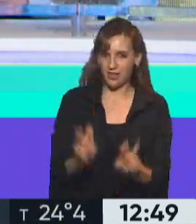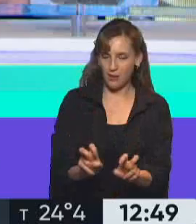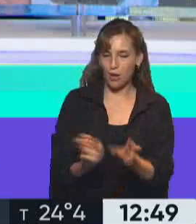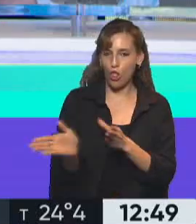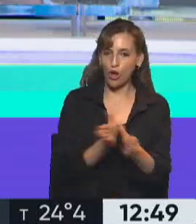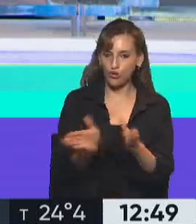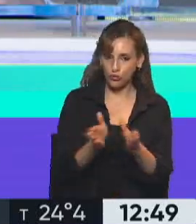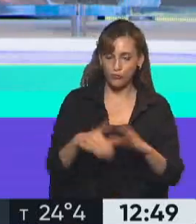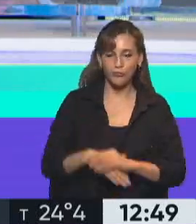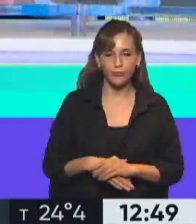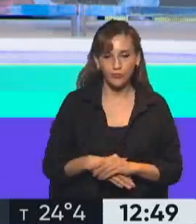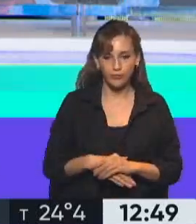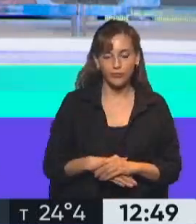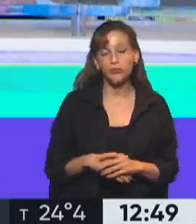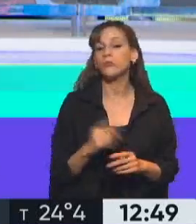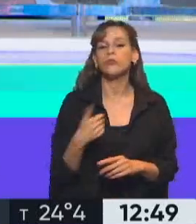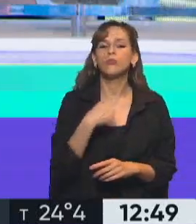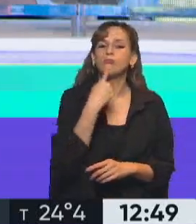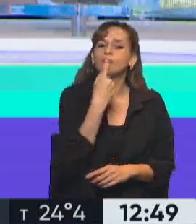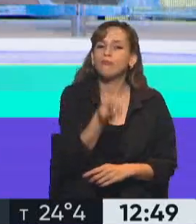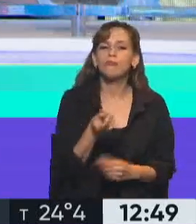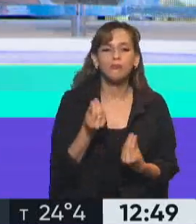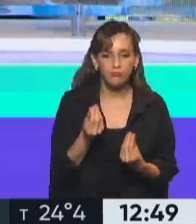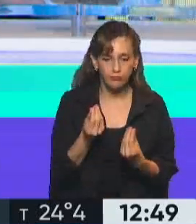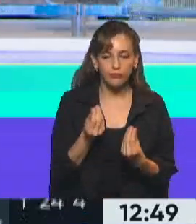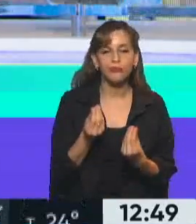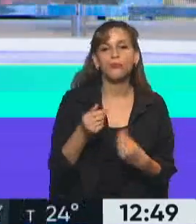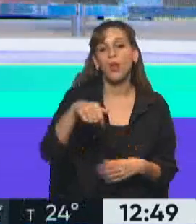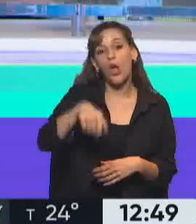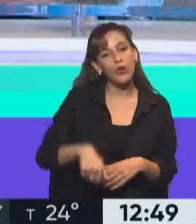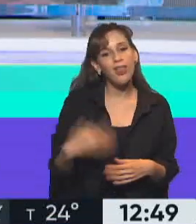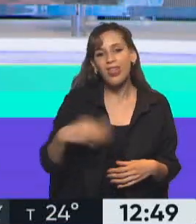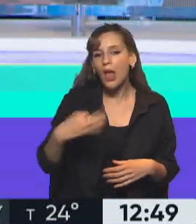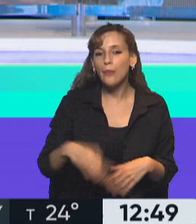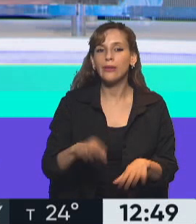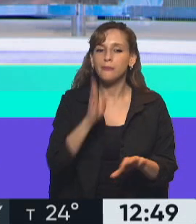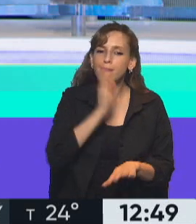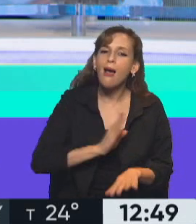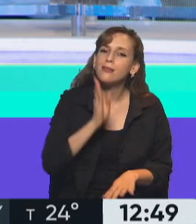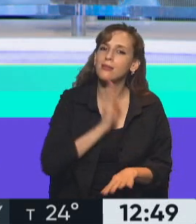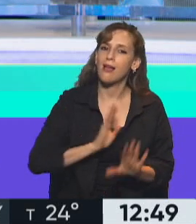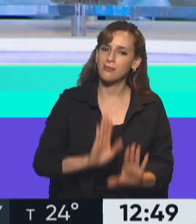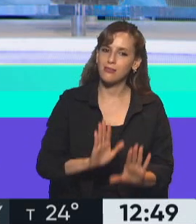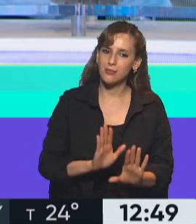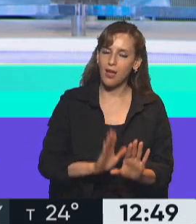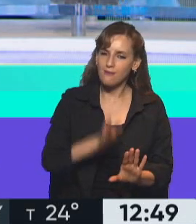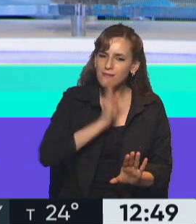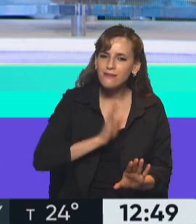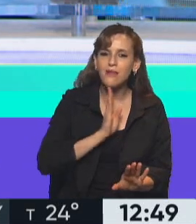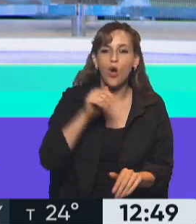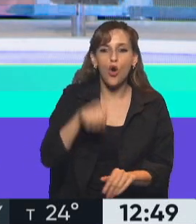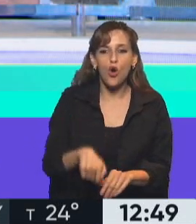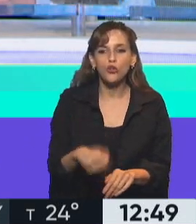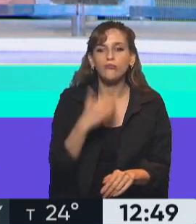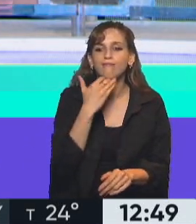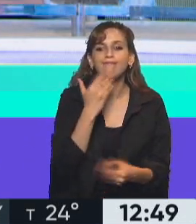variable involucrada. Lo que me animo a decir es que hay que tener un poco de paciencia, sé que es difícil, pero es muy difícil hoy anticipar hacia dónde va